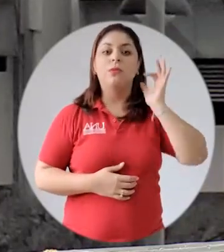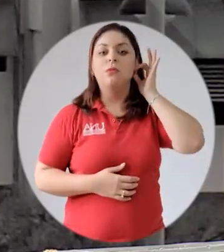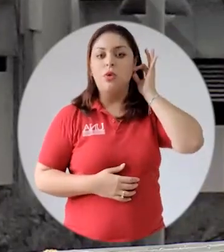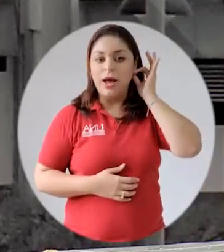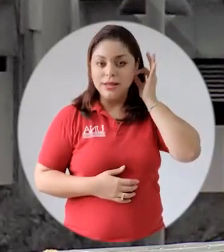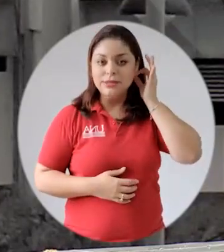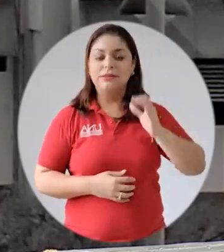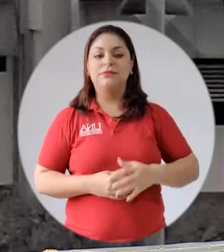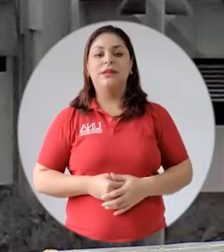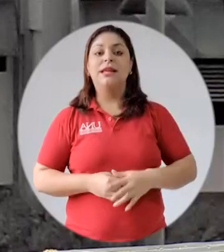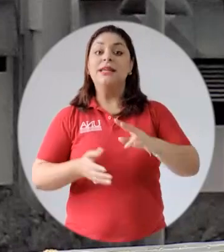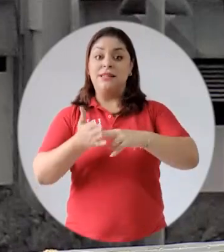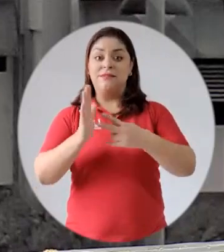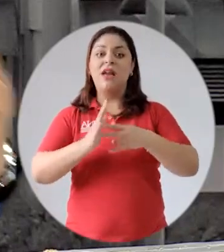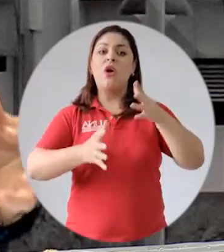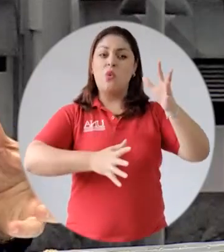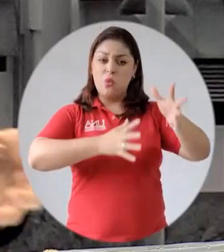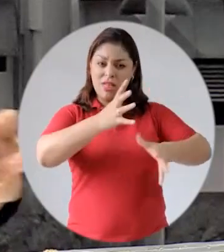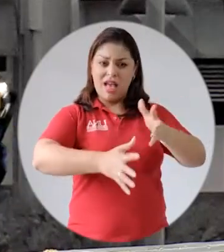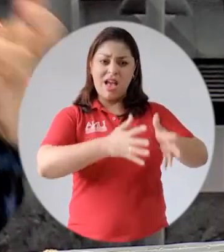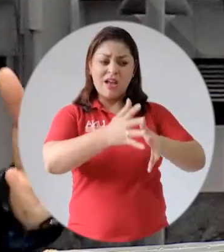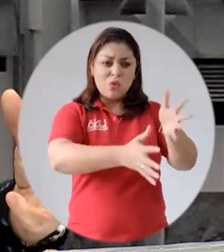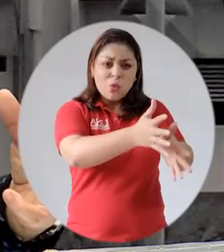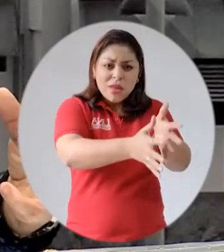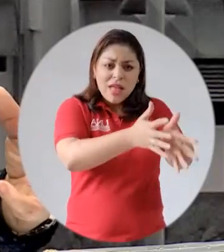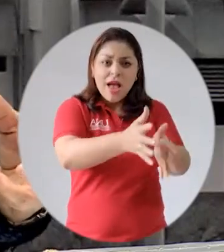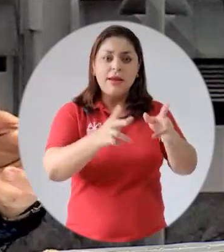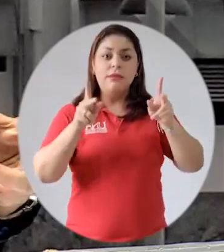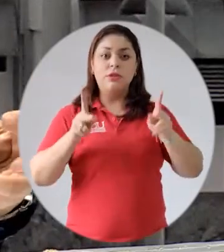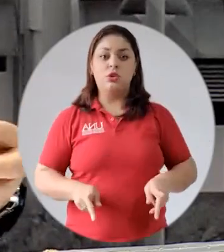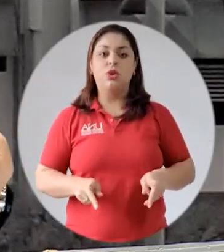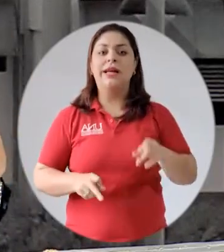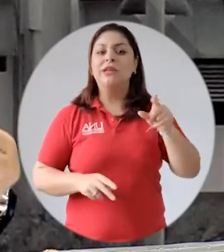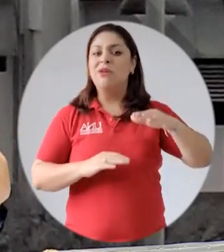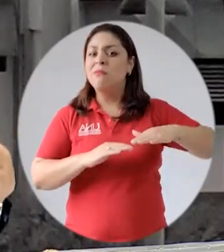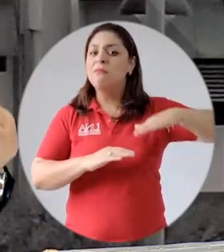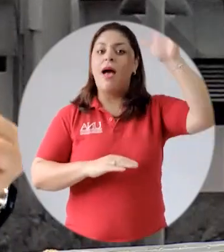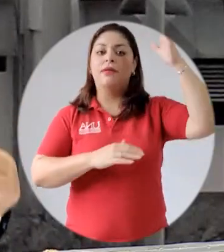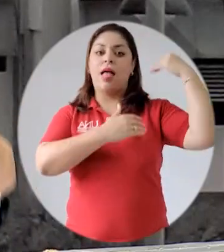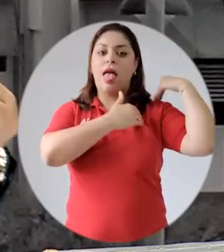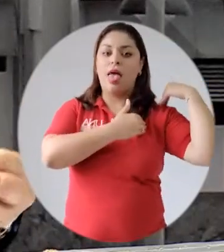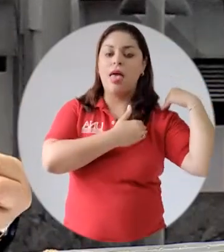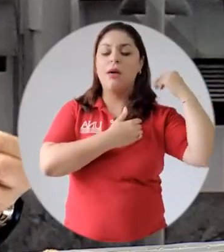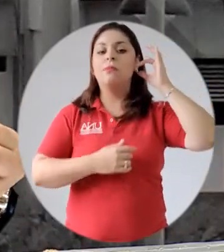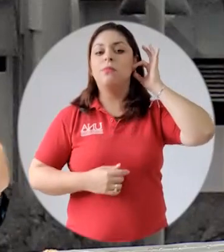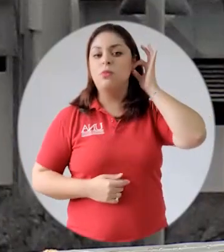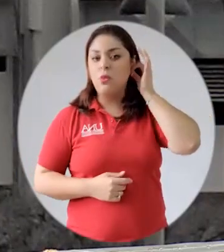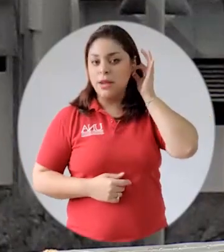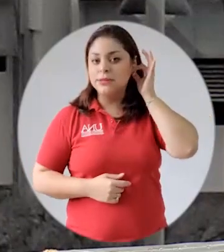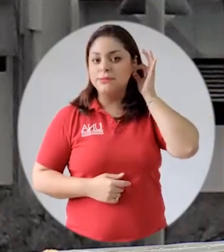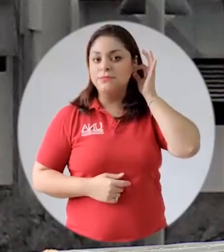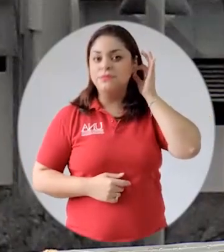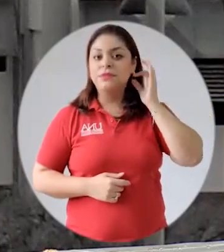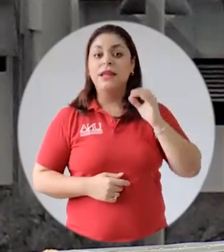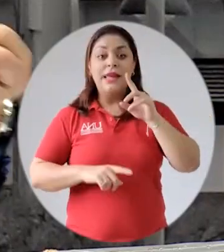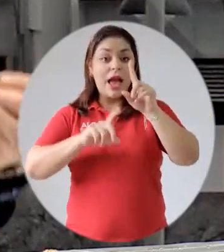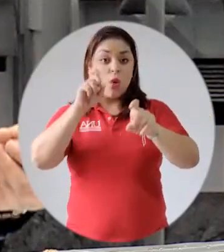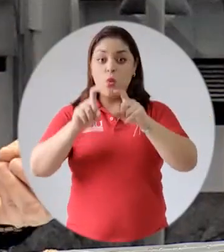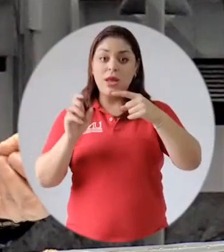de tiempo, digamos, por ejemplo, de totalmente dependientes, el 77% de ese tiempo lo hacen las